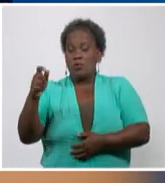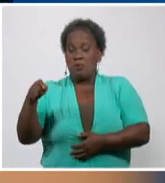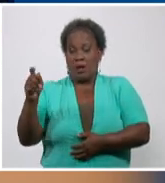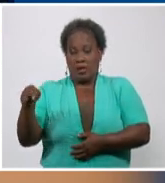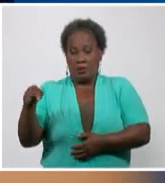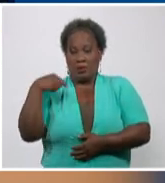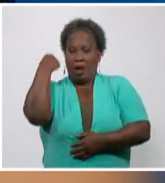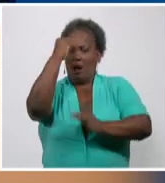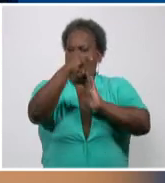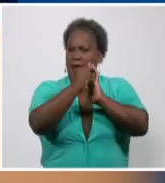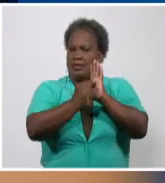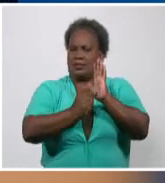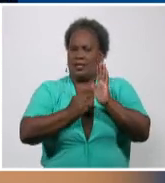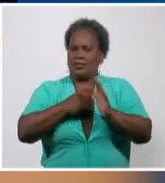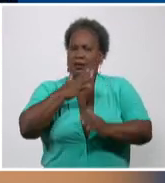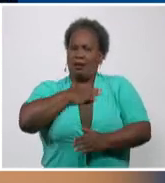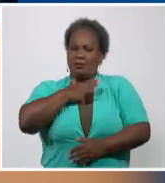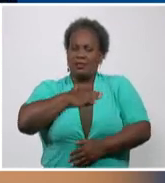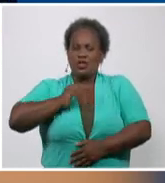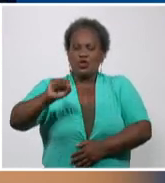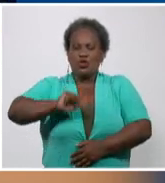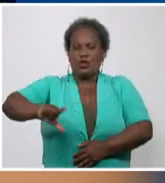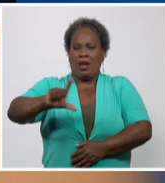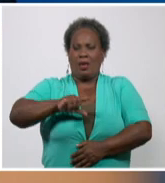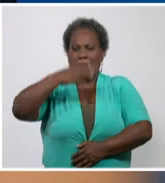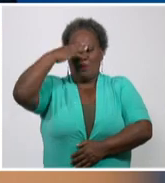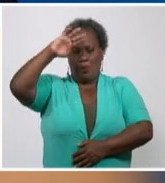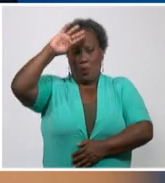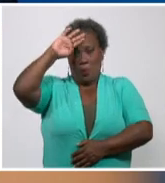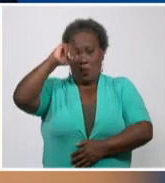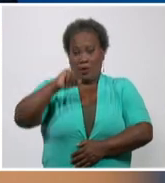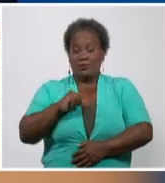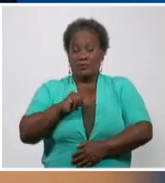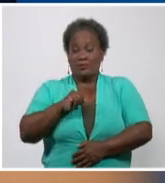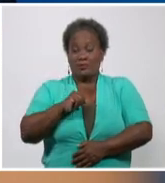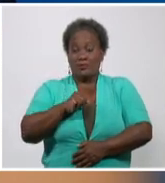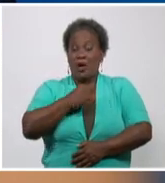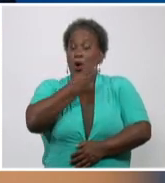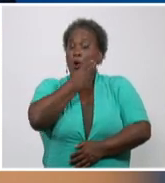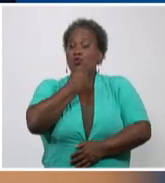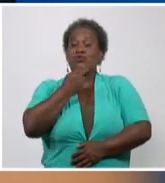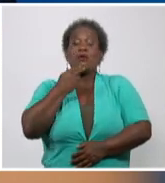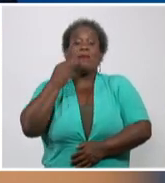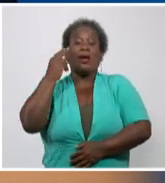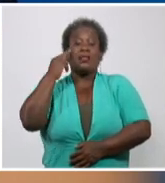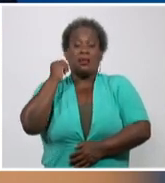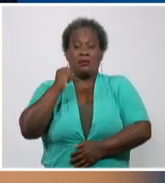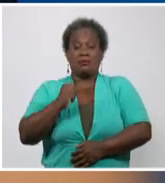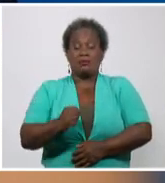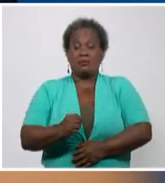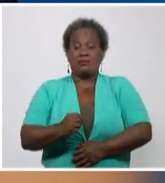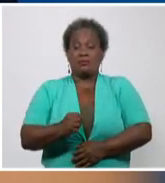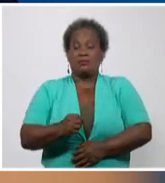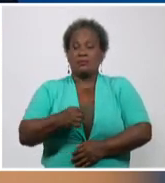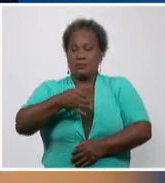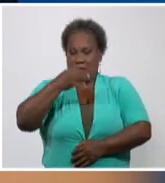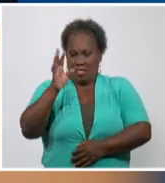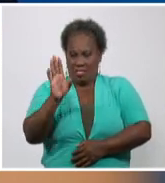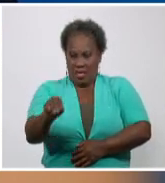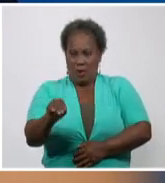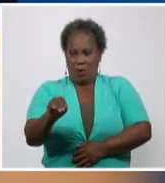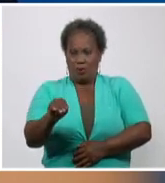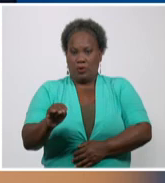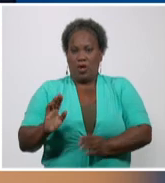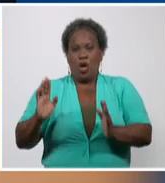caracterizan nuestro socialismo. El héroe nacional de Cuba, José Martí, sentenció: "No